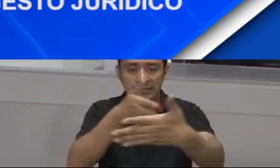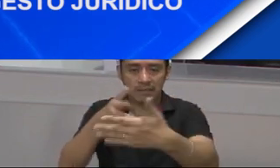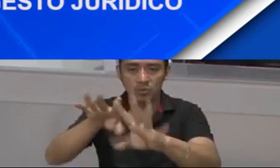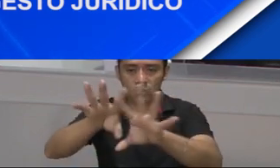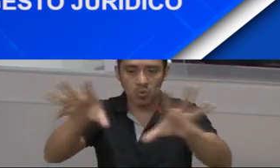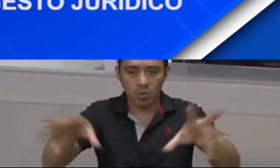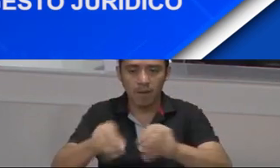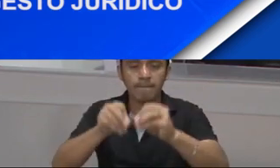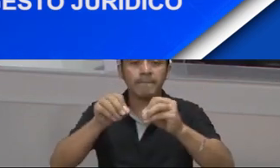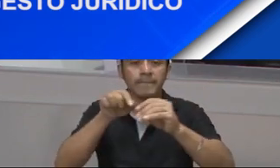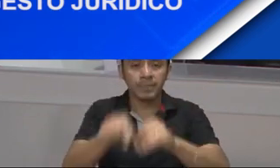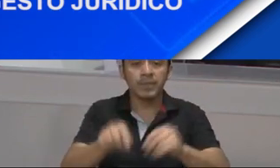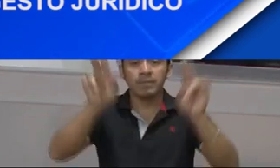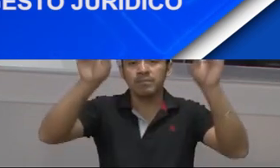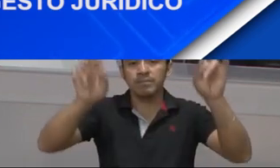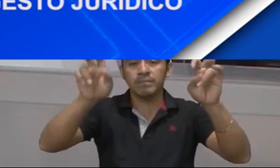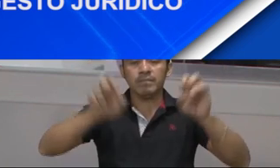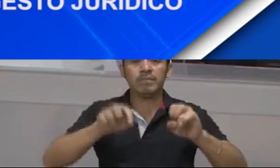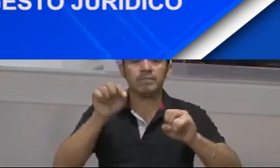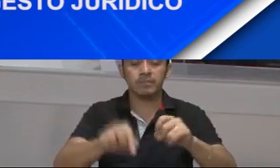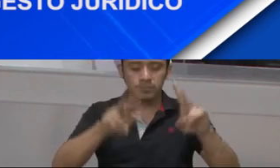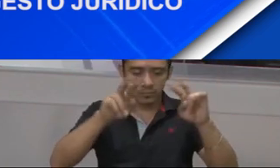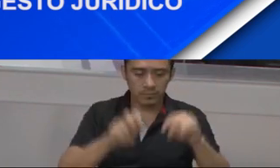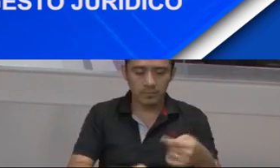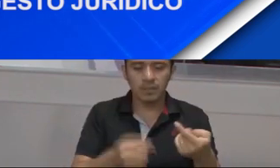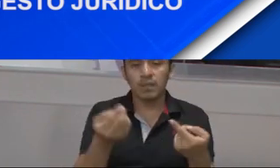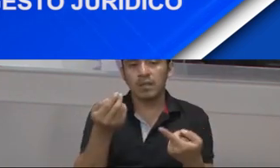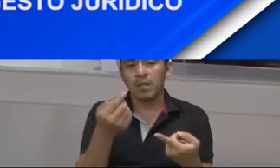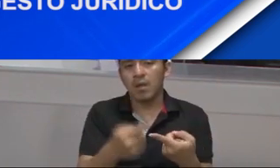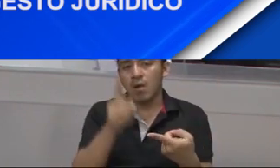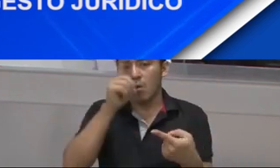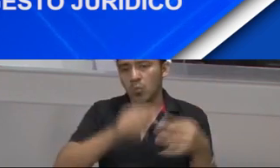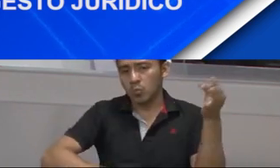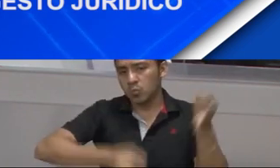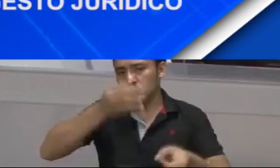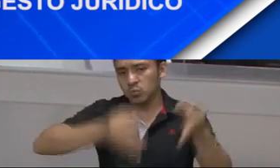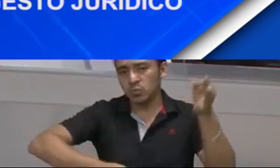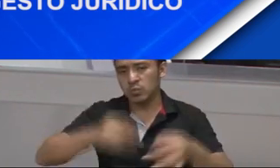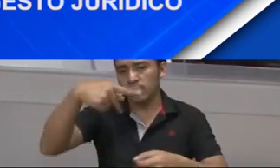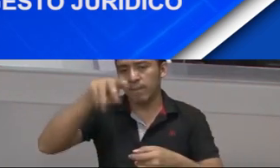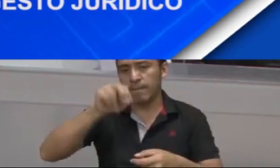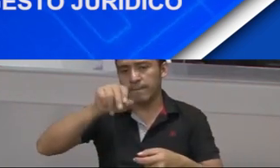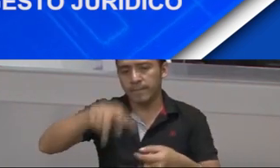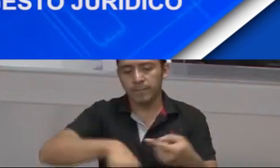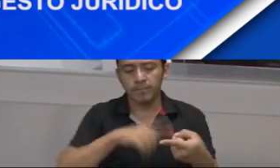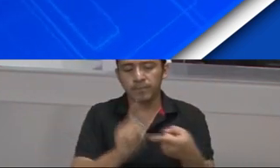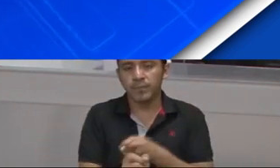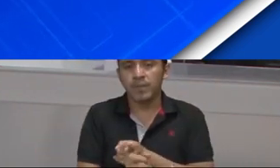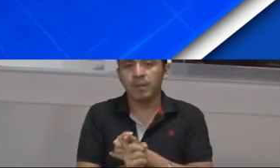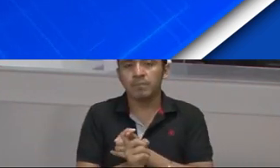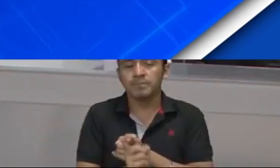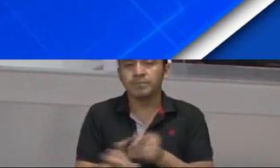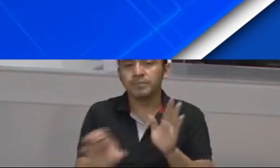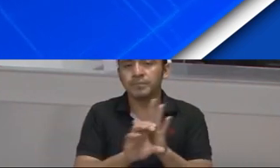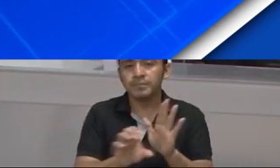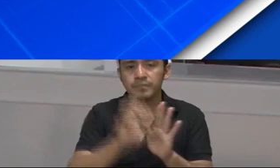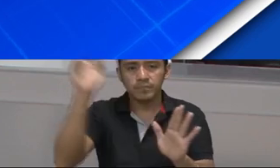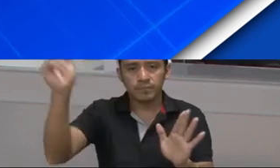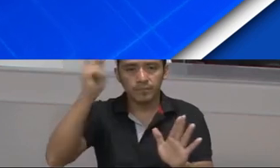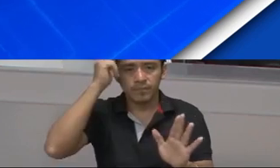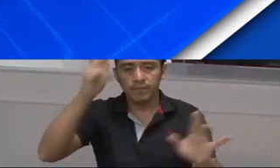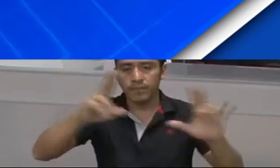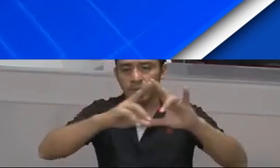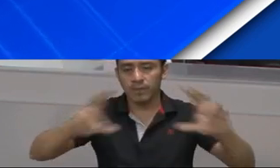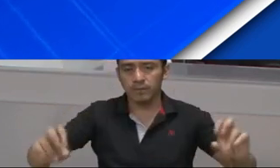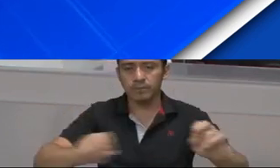el universo normativo de la materia en estudio UNME de justicia penal, siendo estas: 1. Constitución Política de